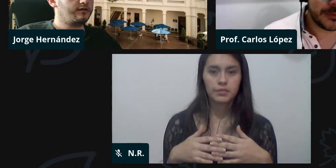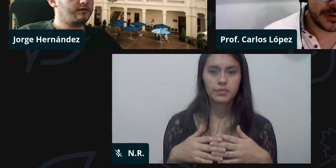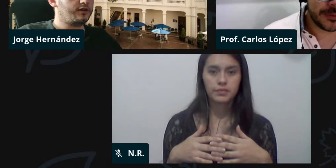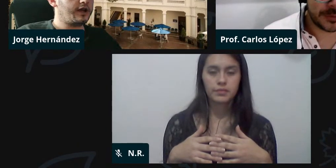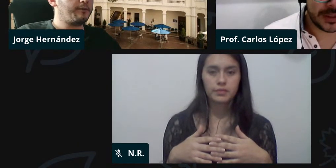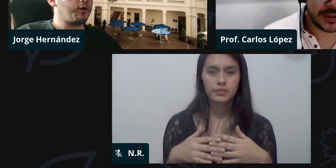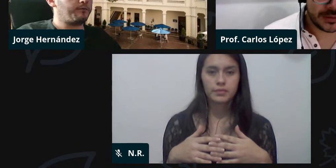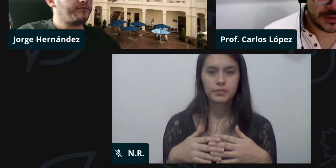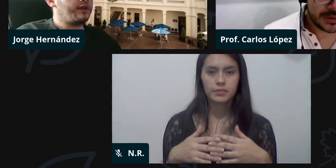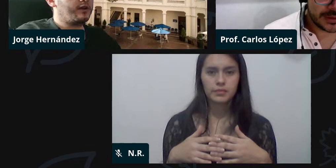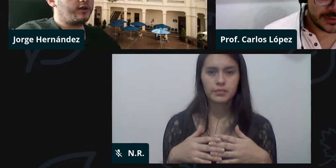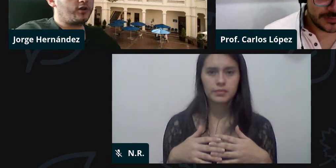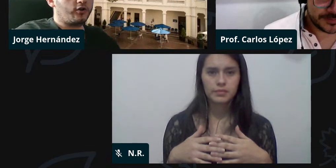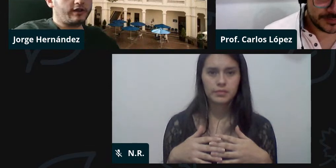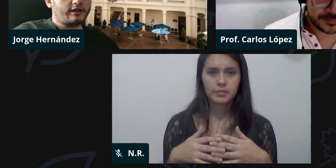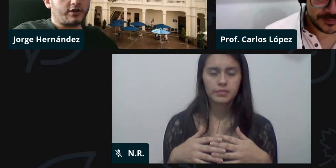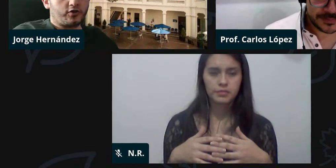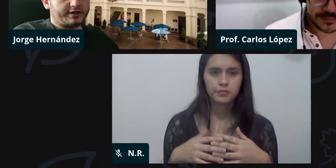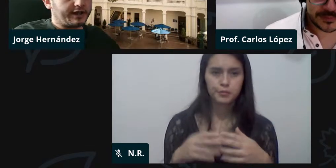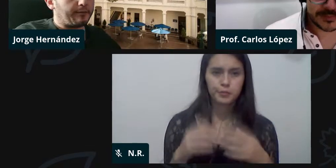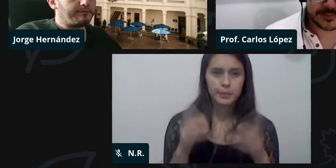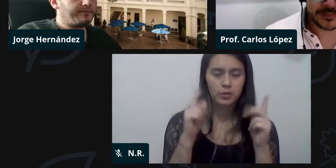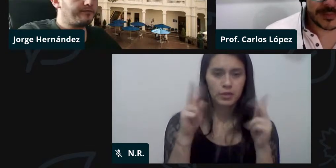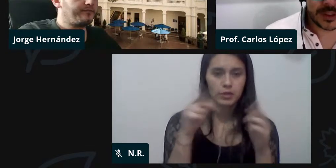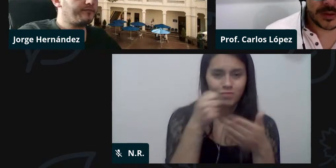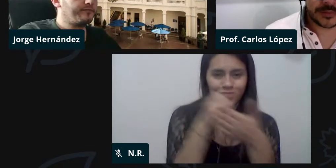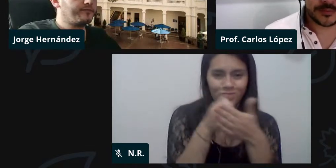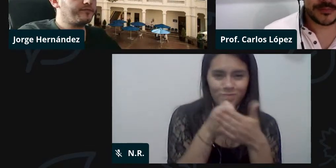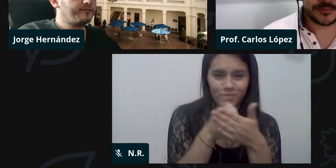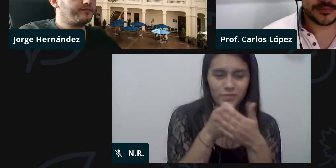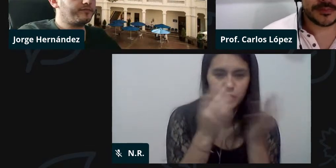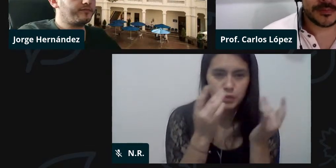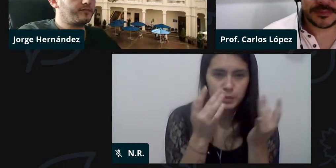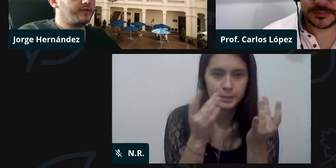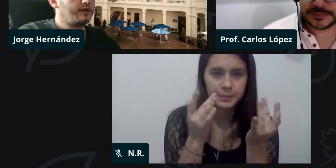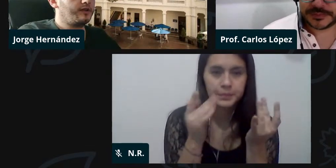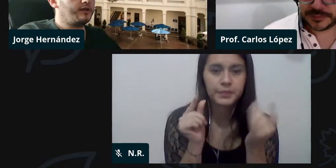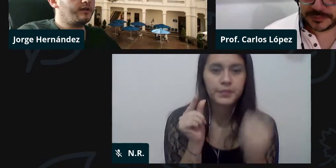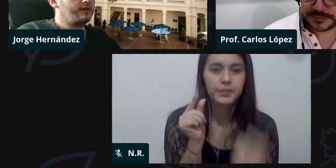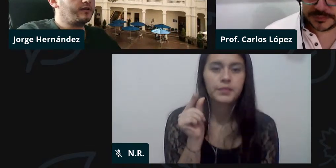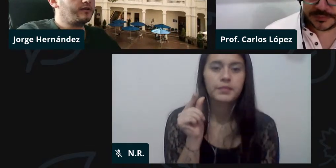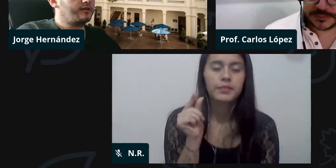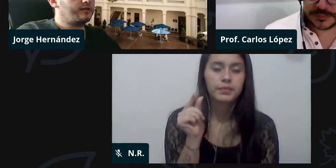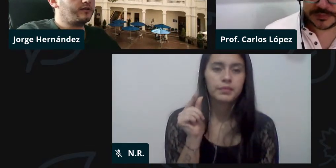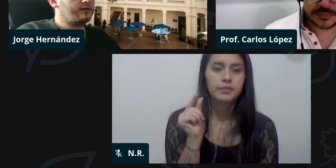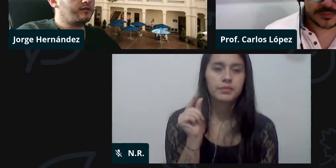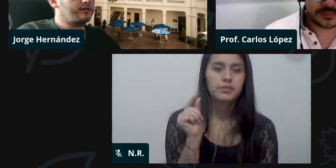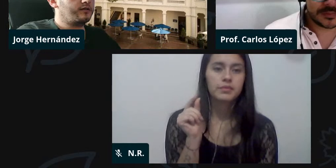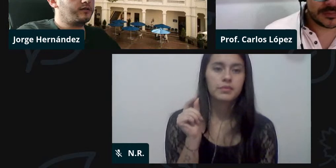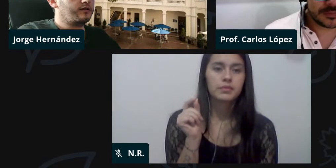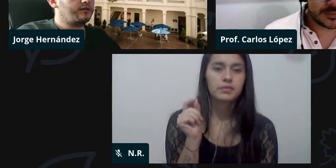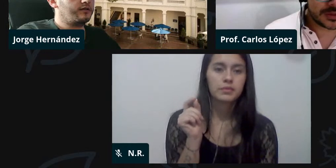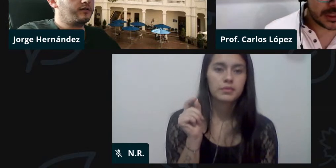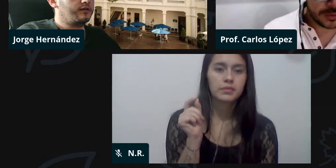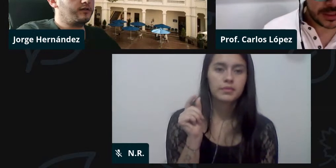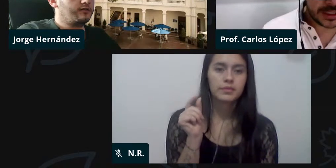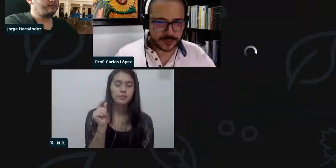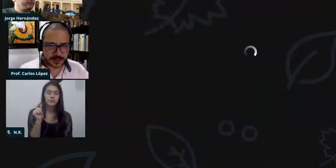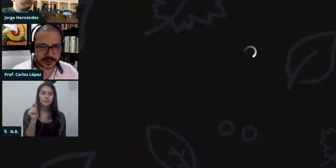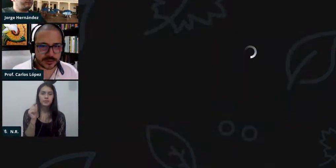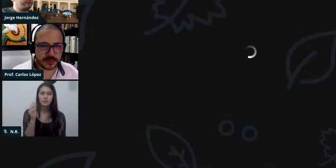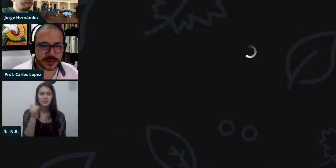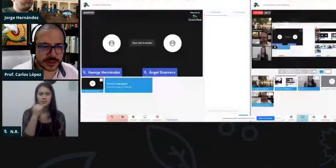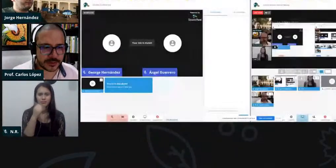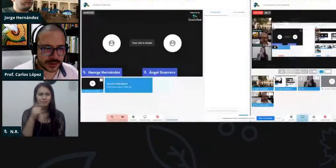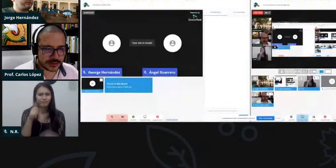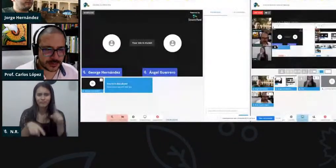No tengo. No te deja, bueno, lo voy a intentar yo desde acá. A ver. que no me deja